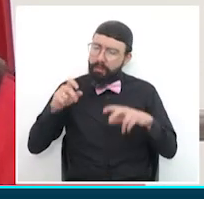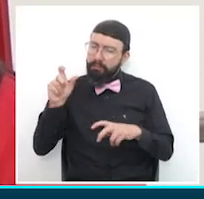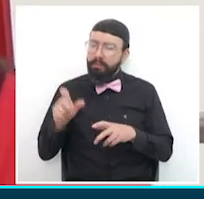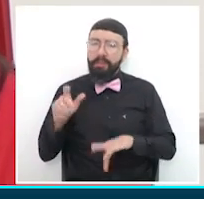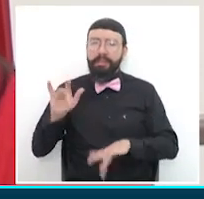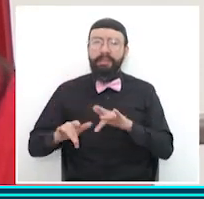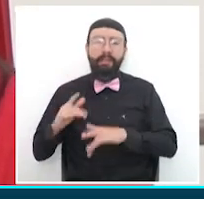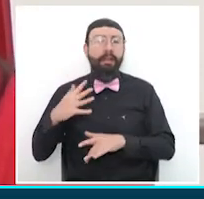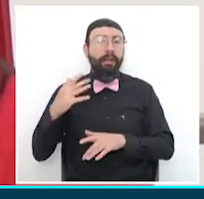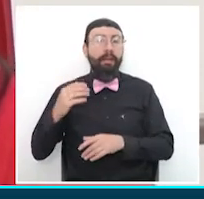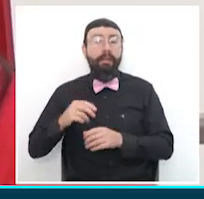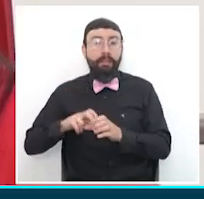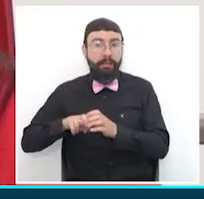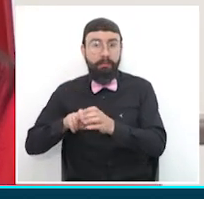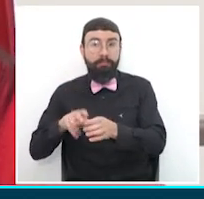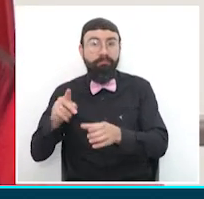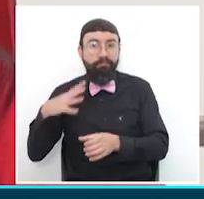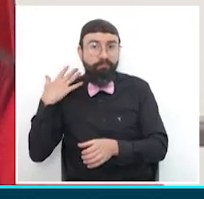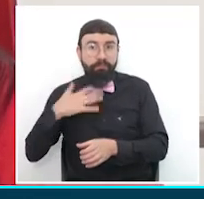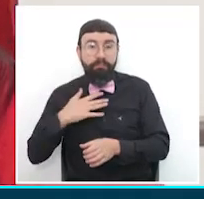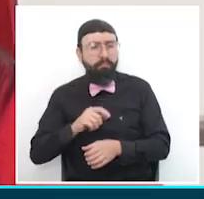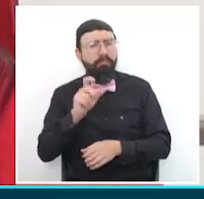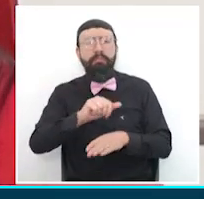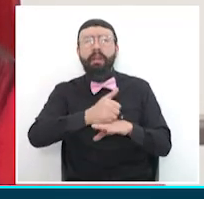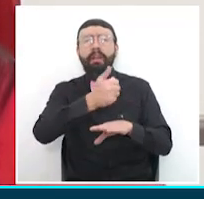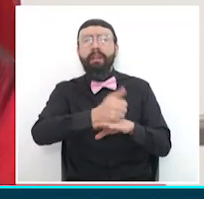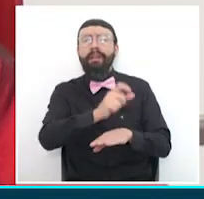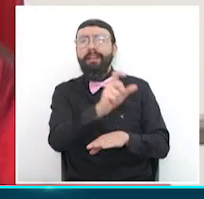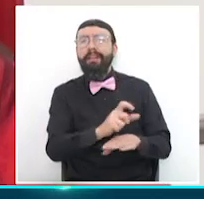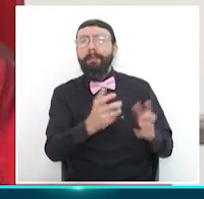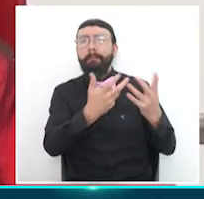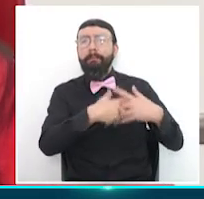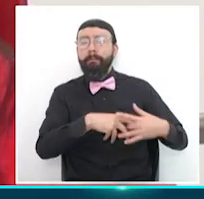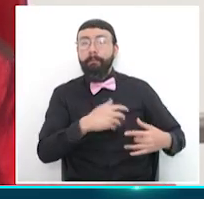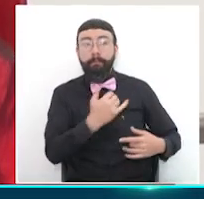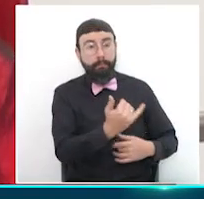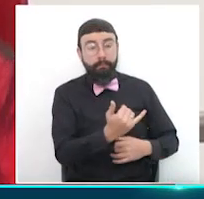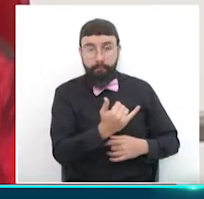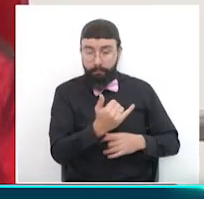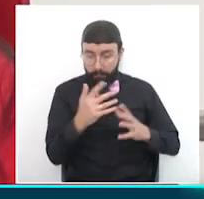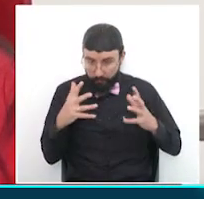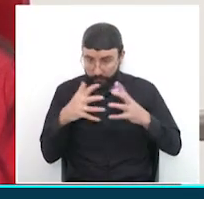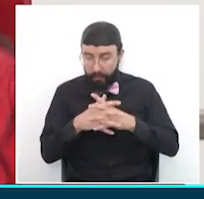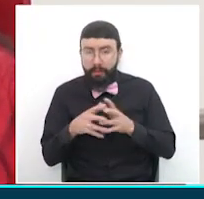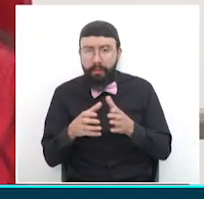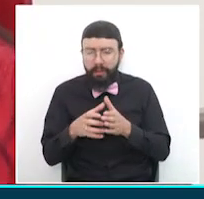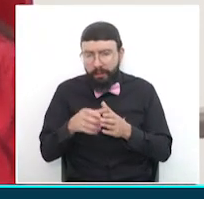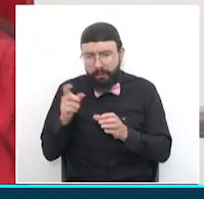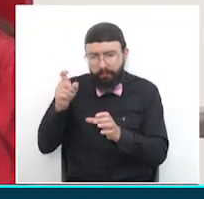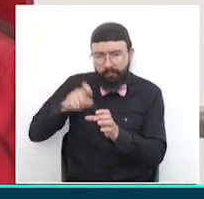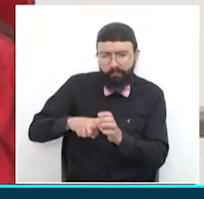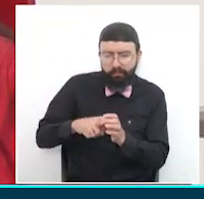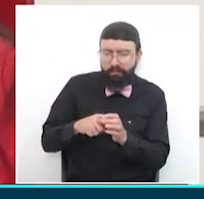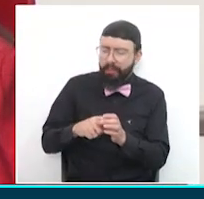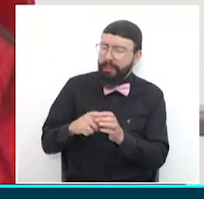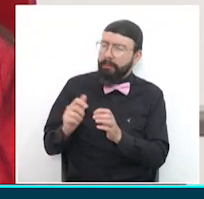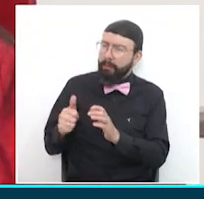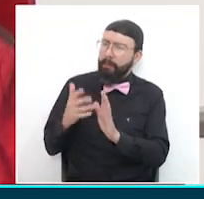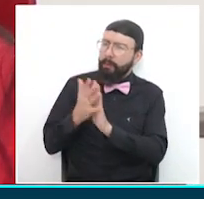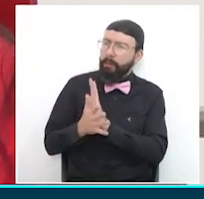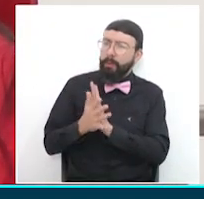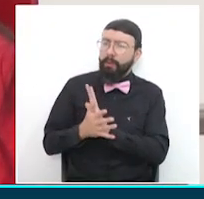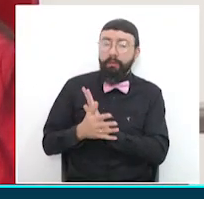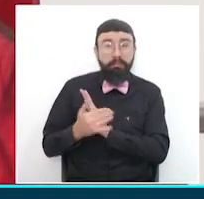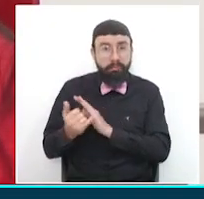de Armenia y uno de los gerentes de las empresas que integra el operador manifestaba, por ejemplo, que